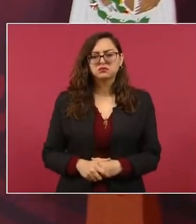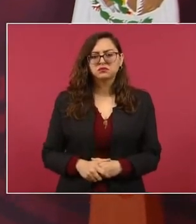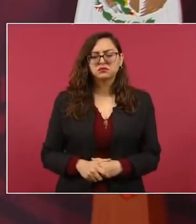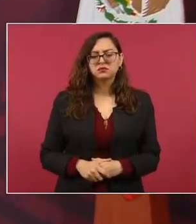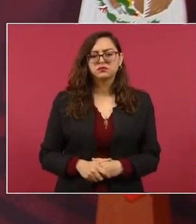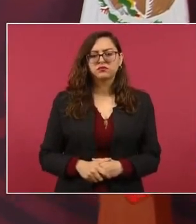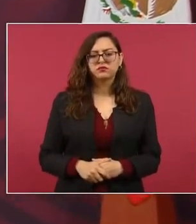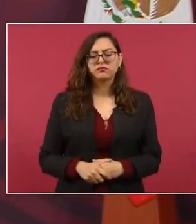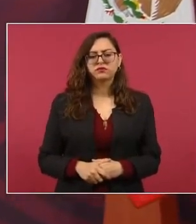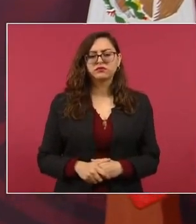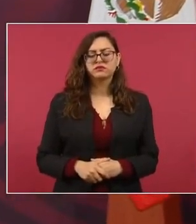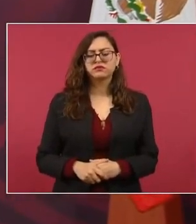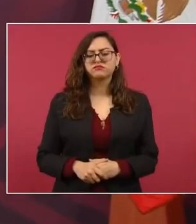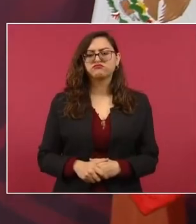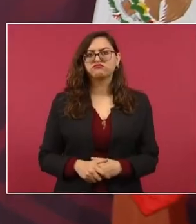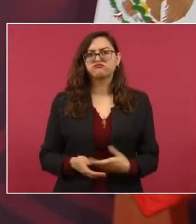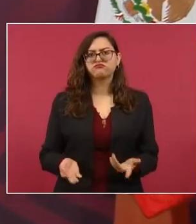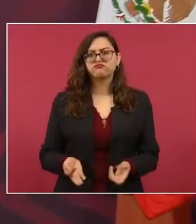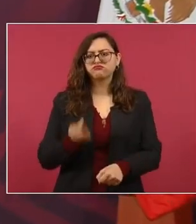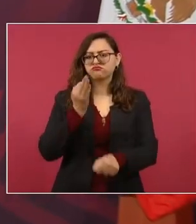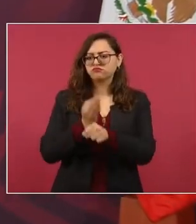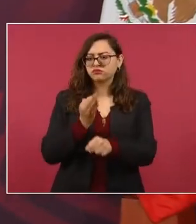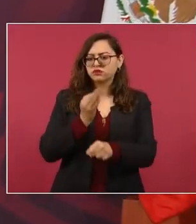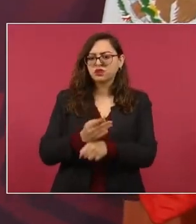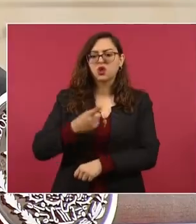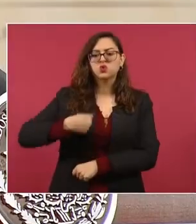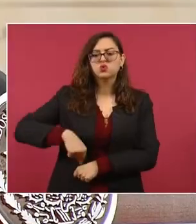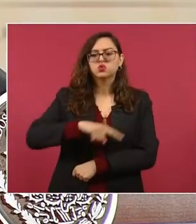Lo que llevamos con la Corte como una cuestión